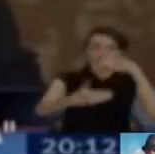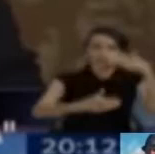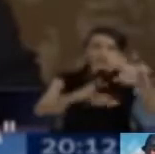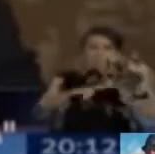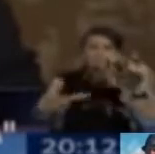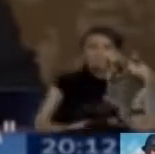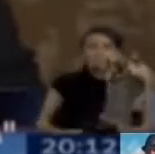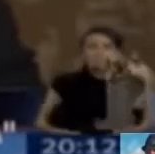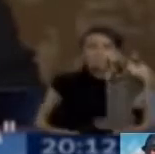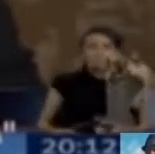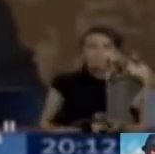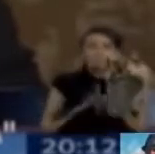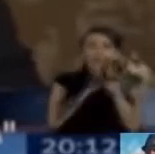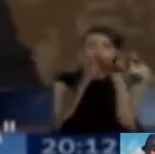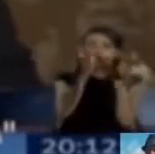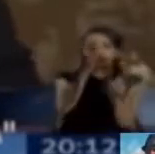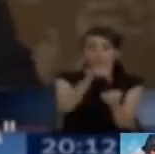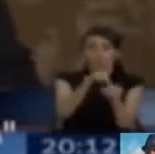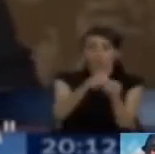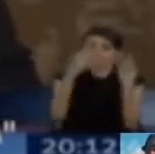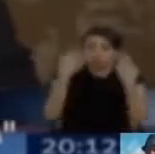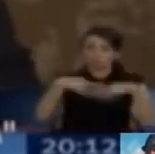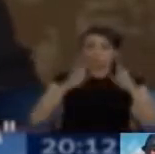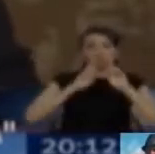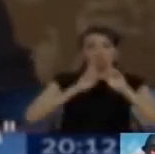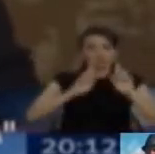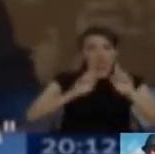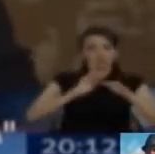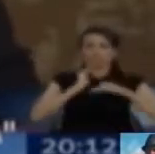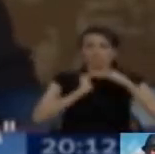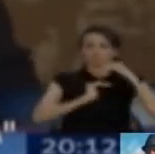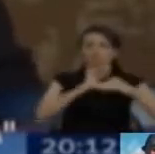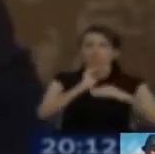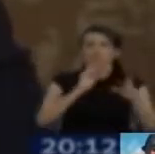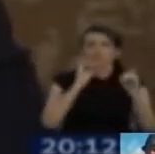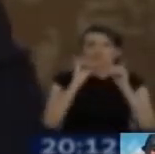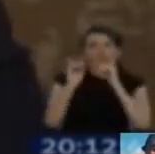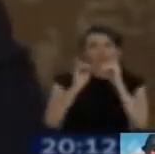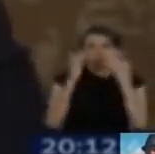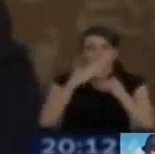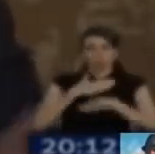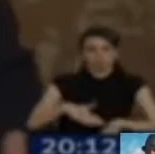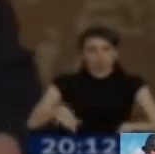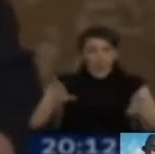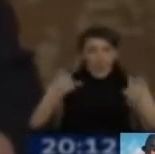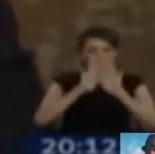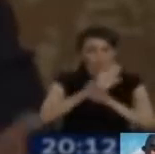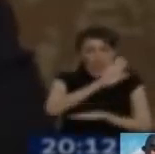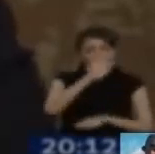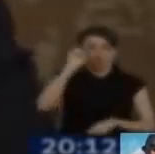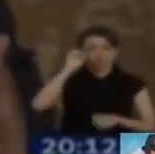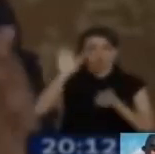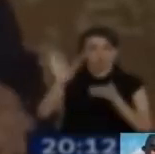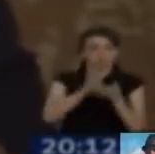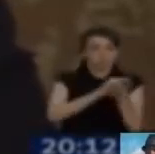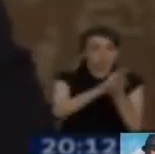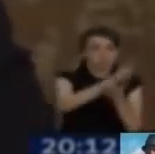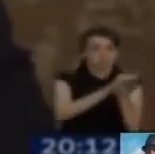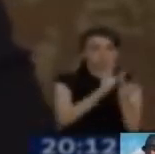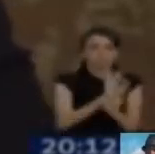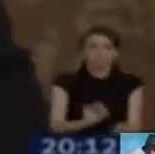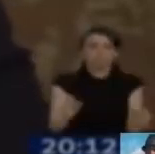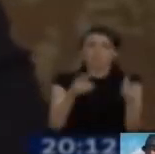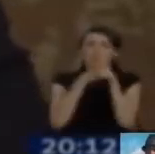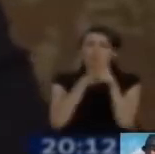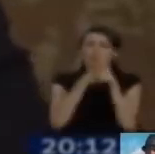proceso. La consulta fue fruto de un amplio proceso de diálogo. Ustedes recordarán, recogió las inquietudes más urgentes